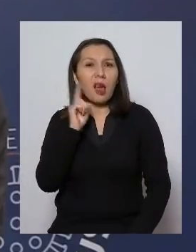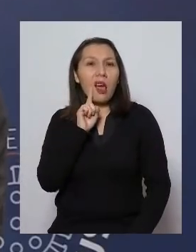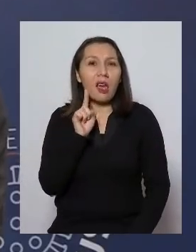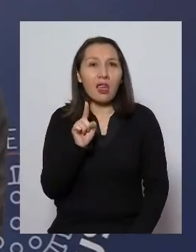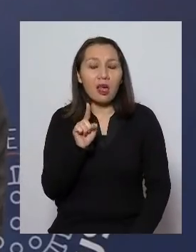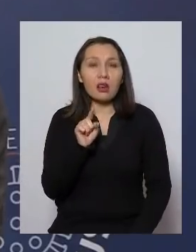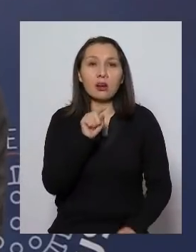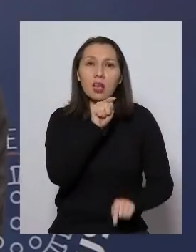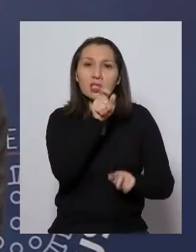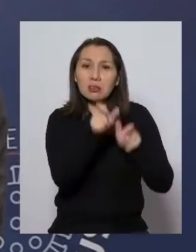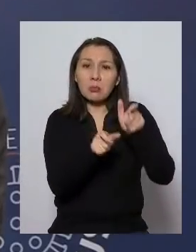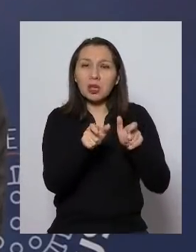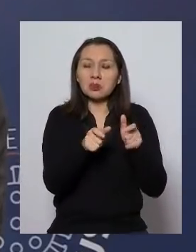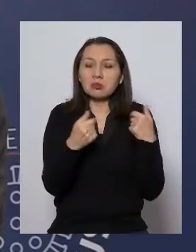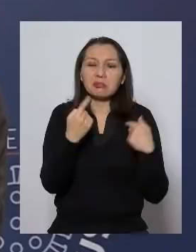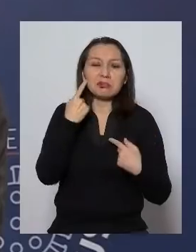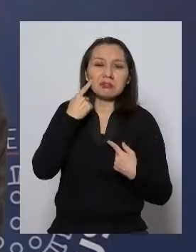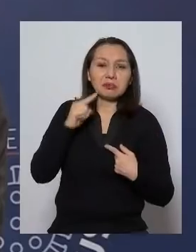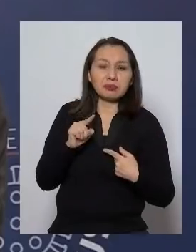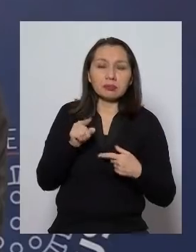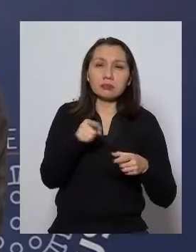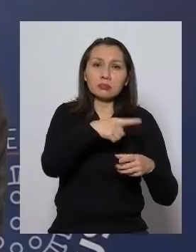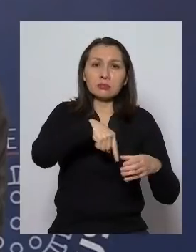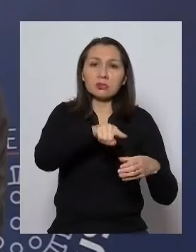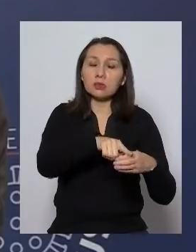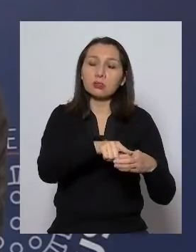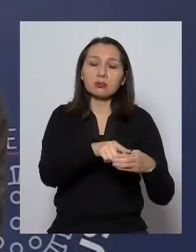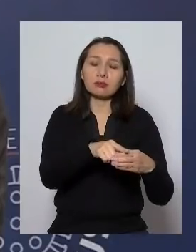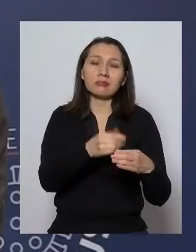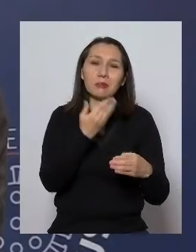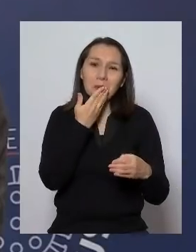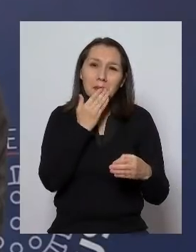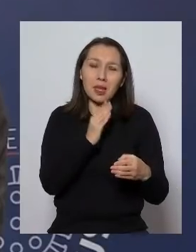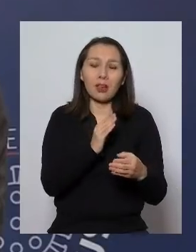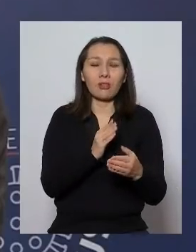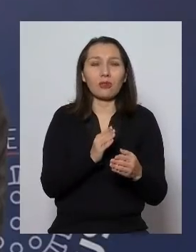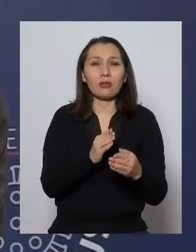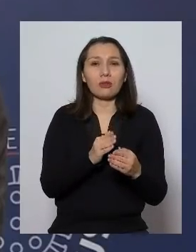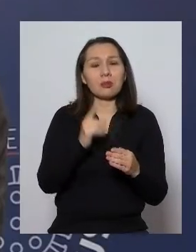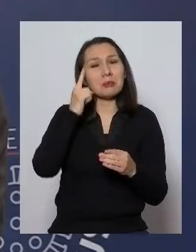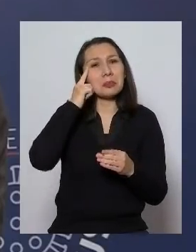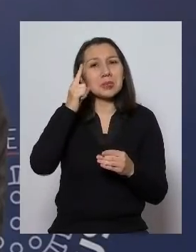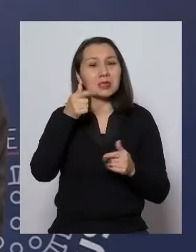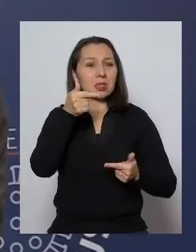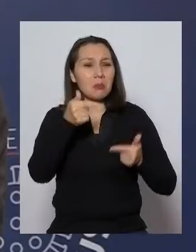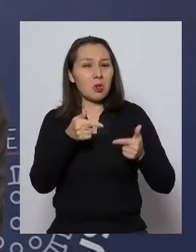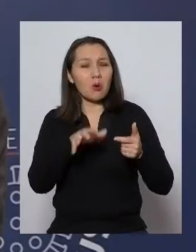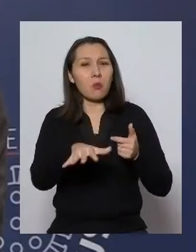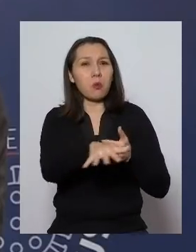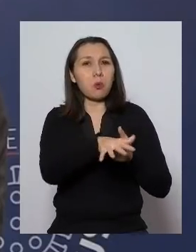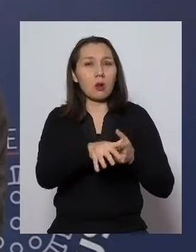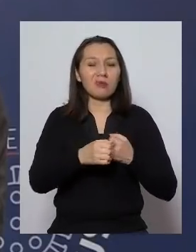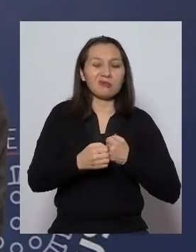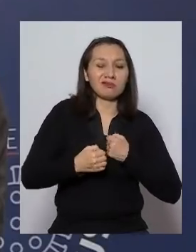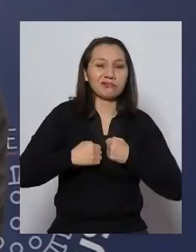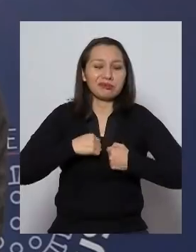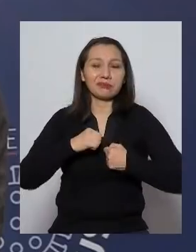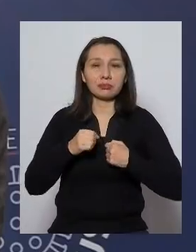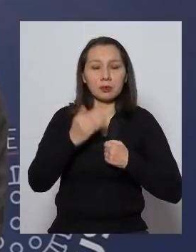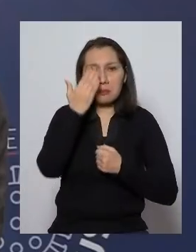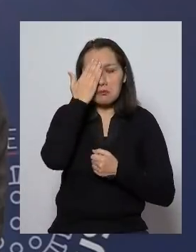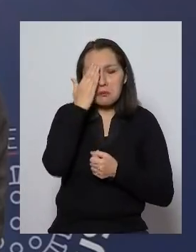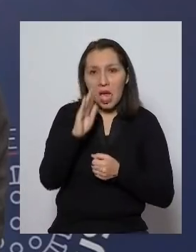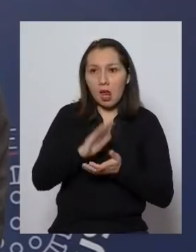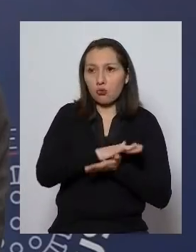a esas personas a abandonar una política, una forma de actuar que es tan